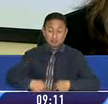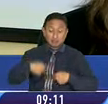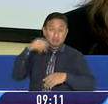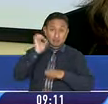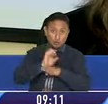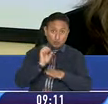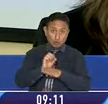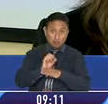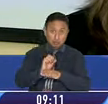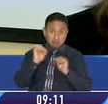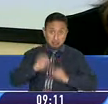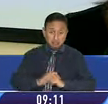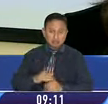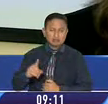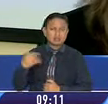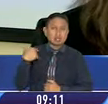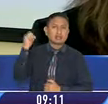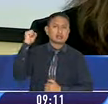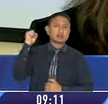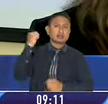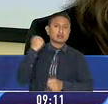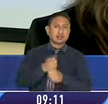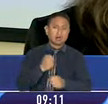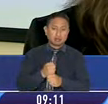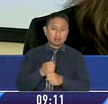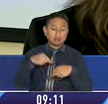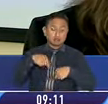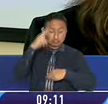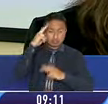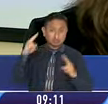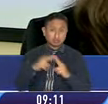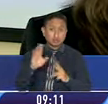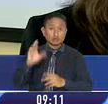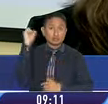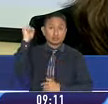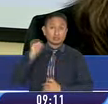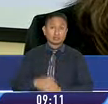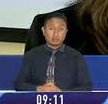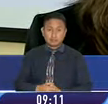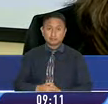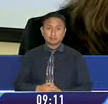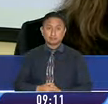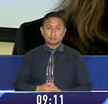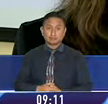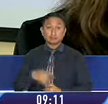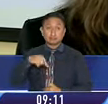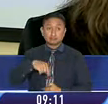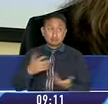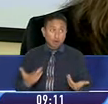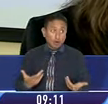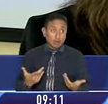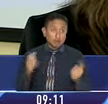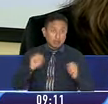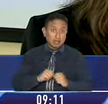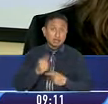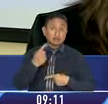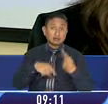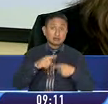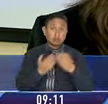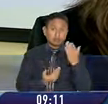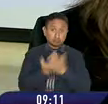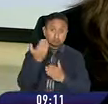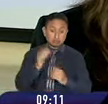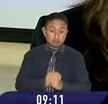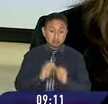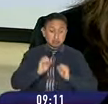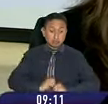país, pues tengan derechos laborales, sean reconocidos sus derechos, tengan opción a emprender, es decir,